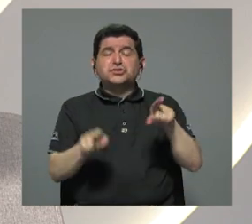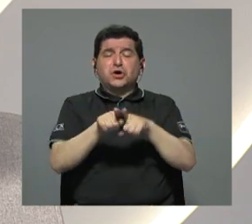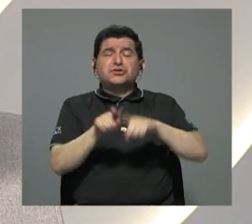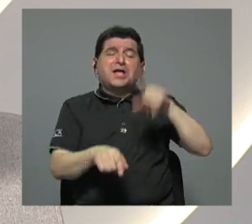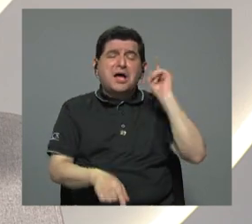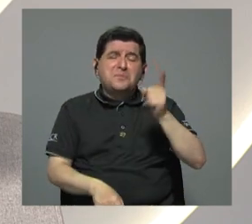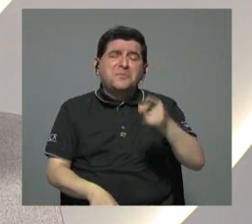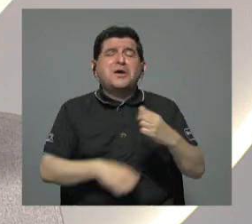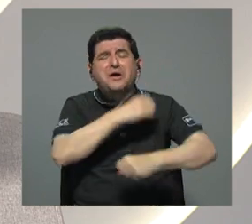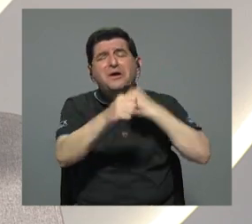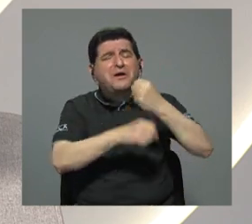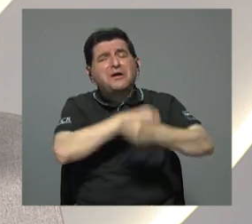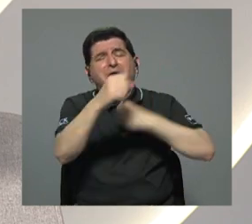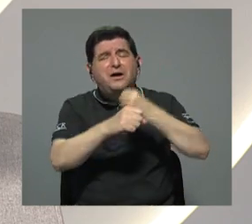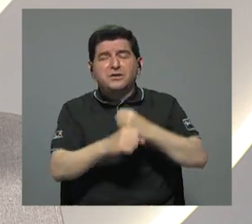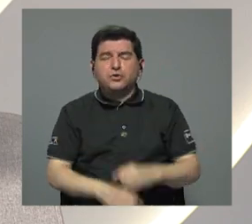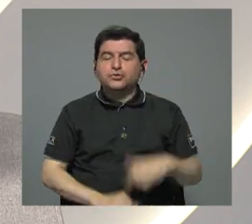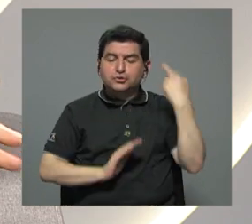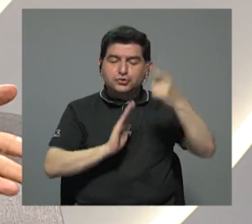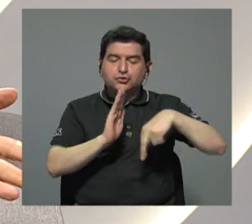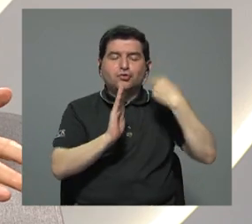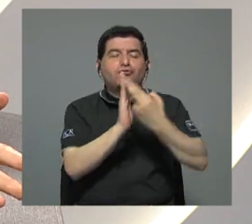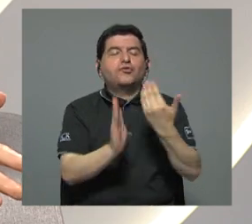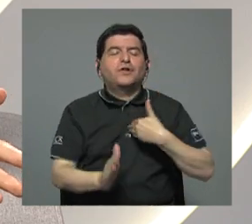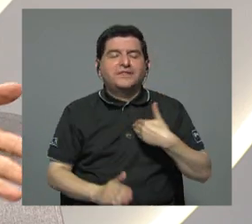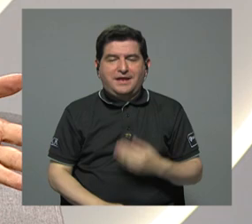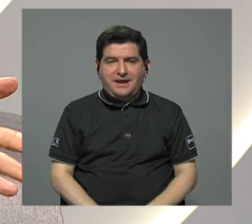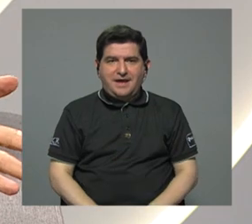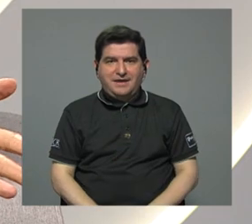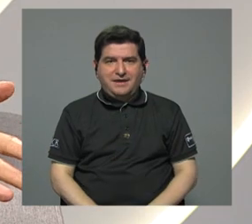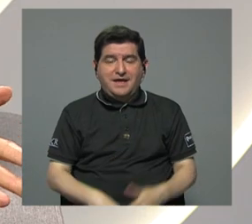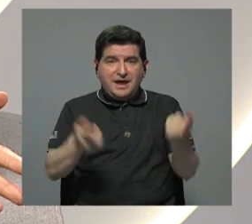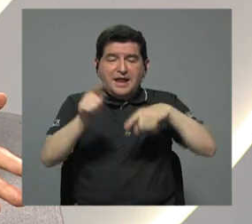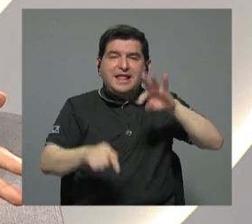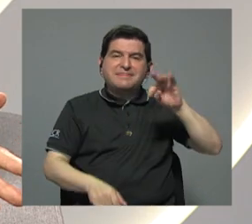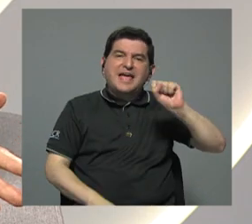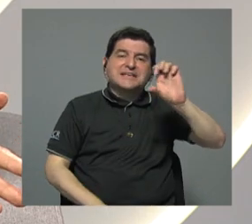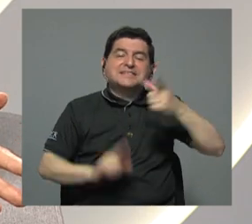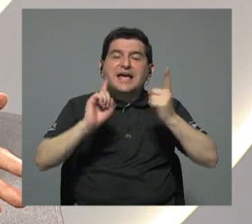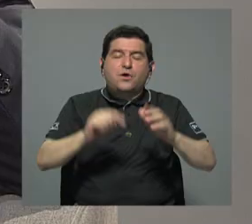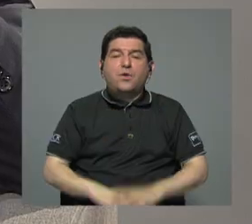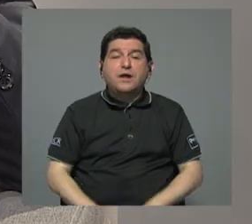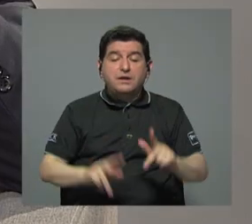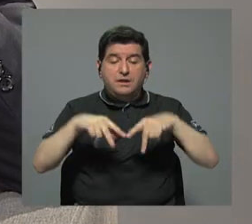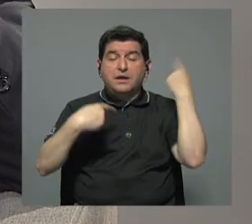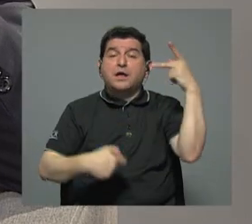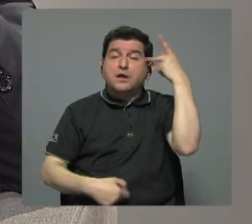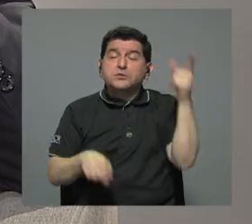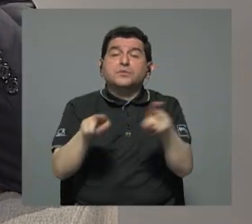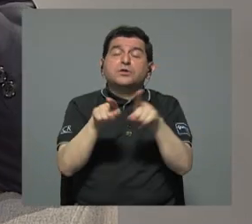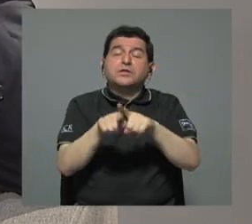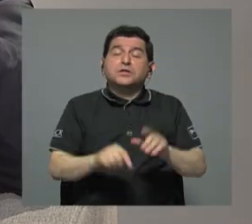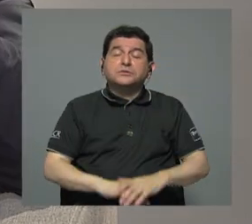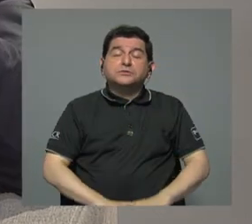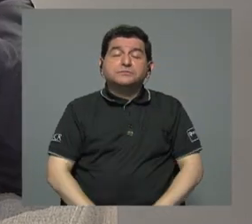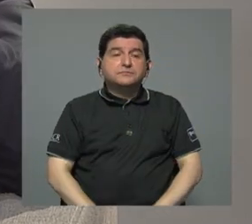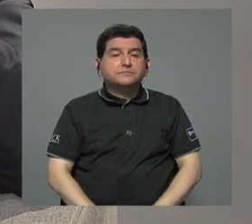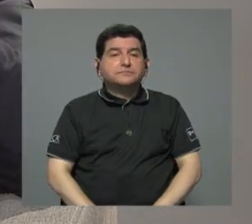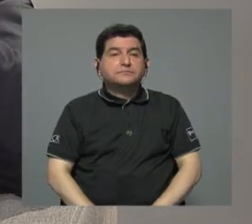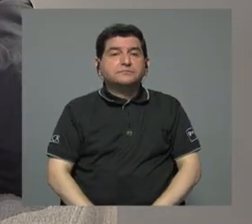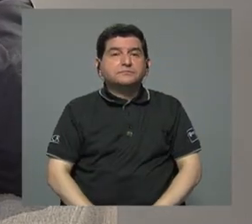cuál ha sido el papel entonces del tribunal papel de los partidos políticos el financiamiento